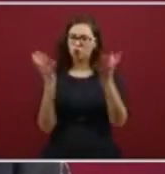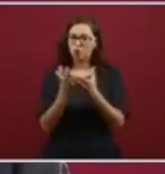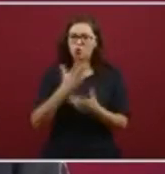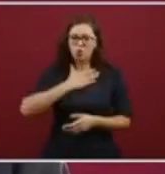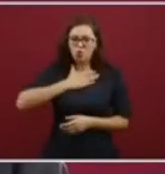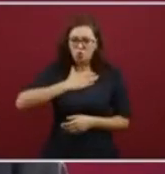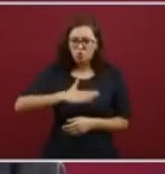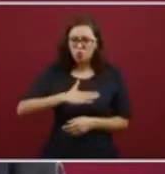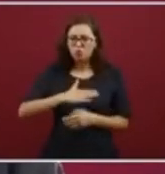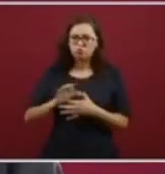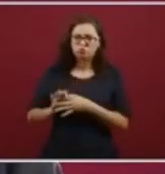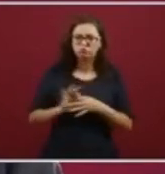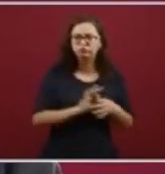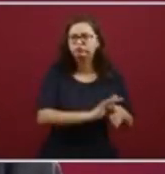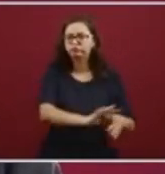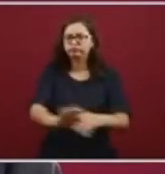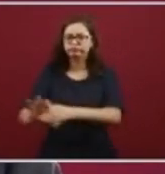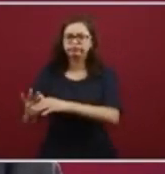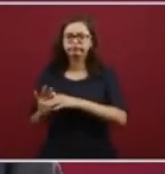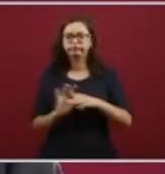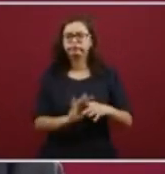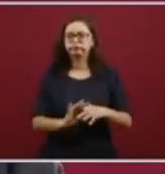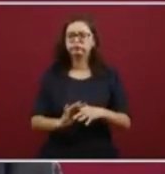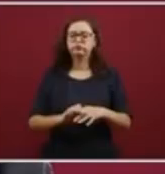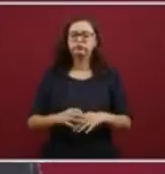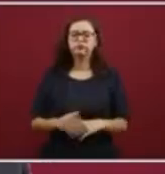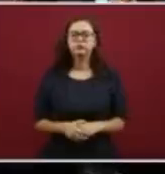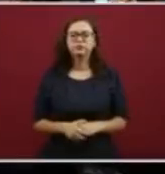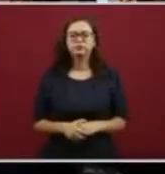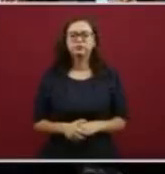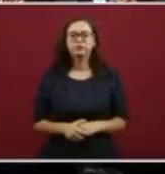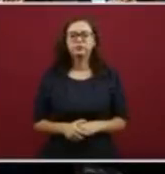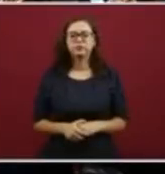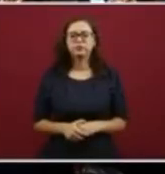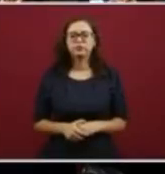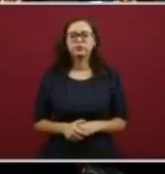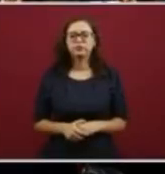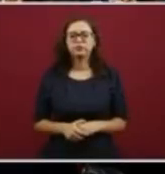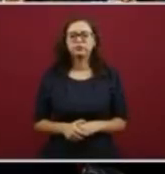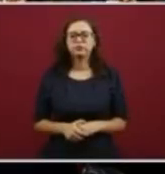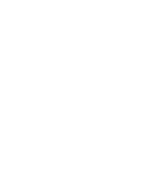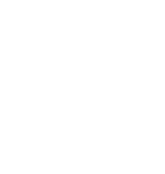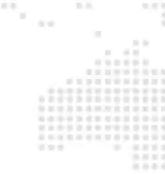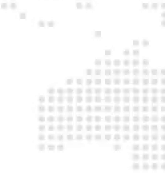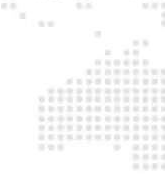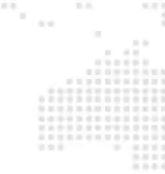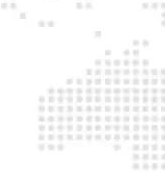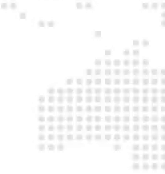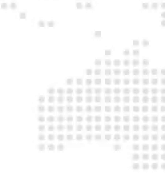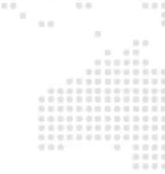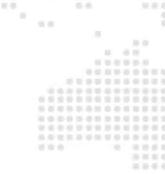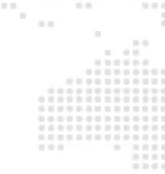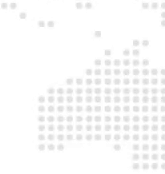comisión reguladora de energía con información de susana cereso notimex